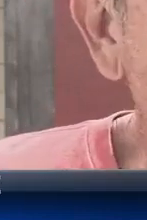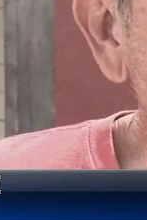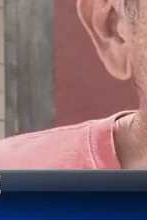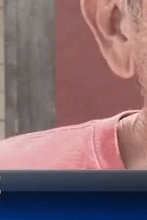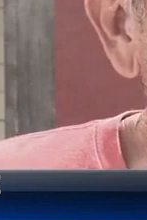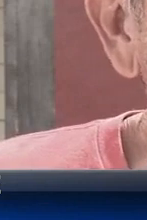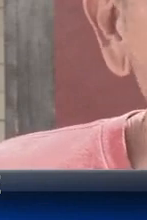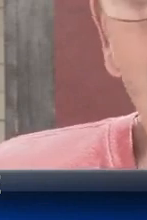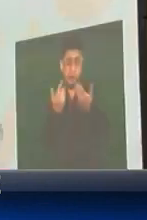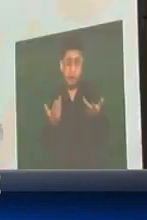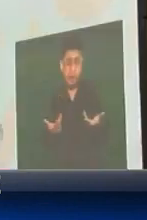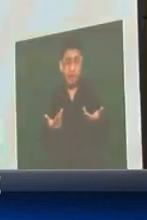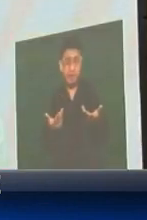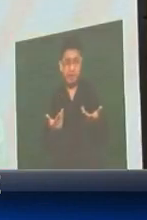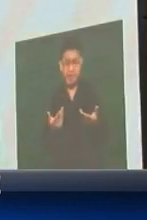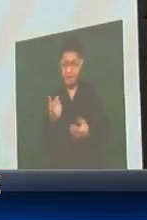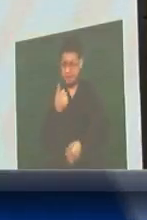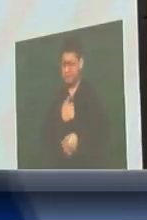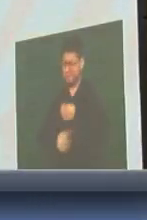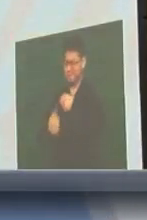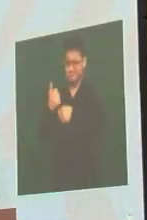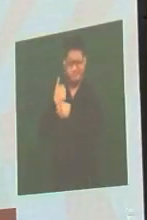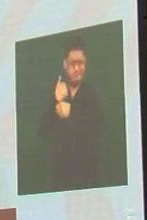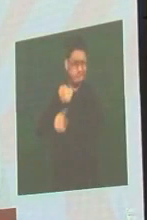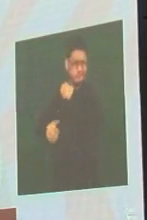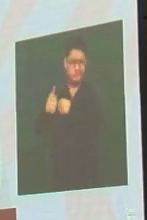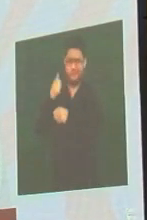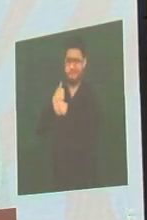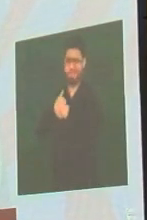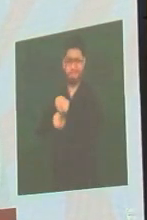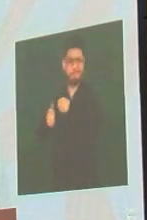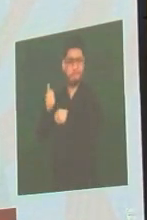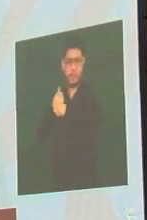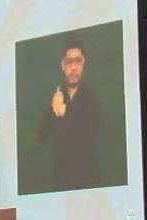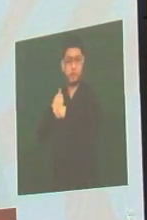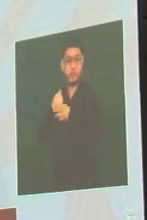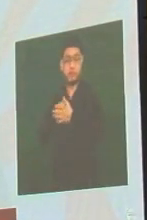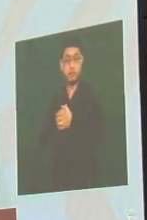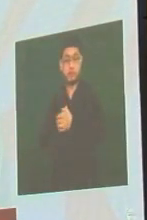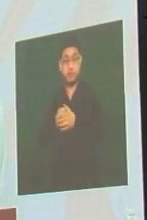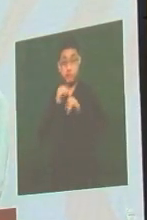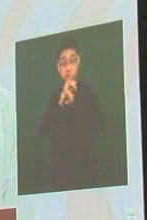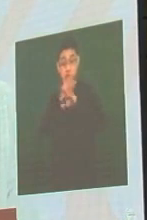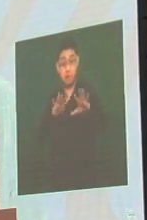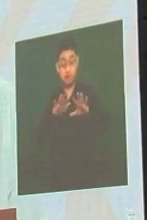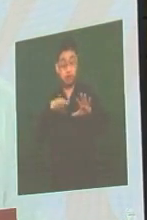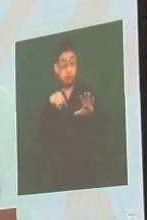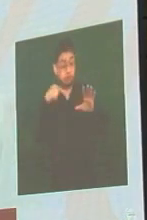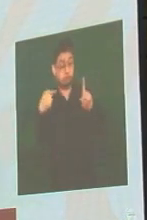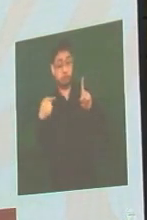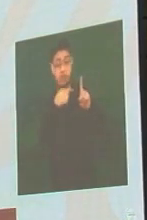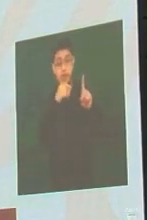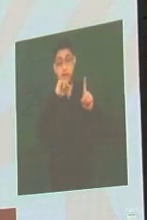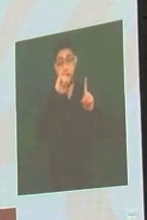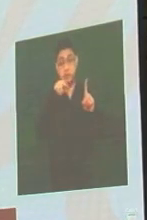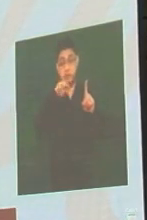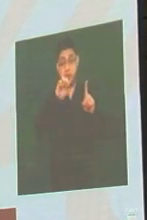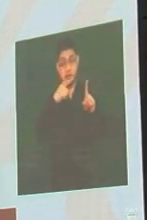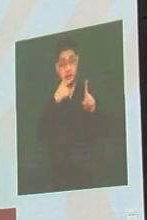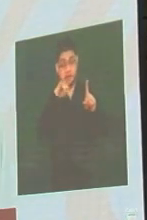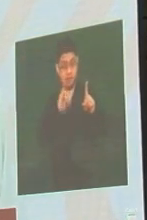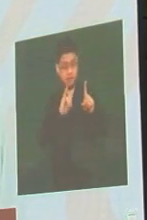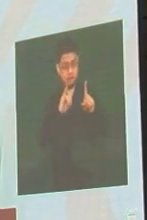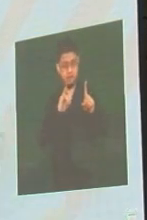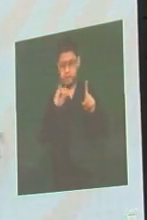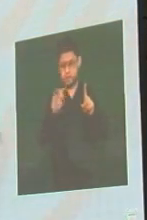El pueblo de San Luis está mal. Paradójicamente, a unos pasos de donde se encuentra Marisela en huelga de hambre, se transmitía